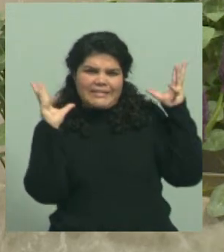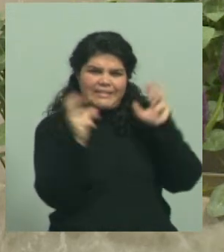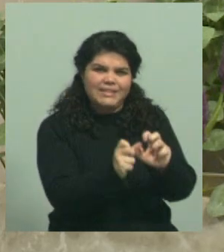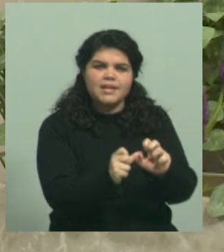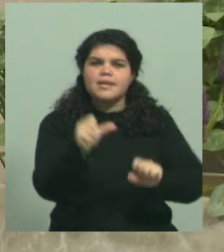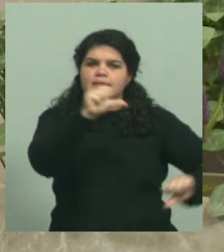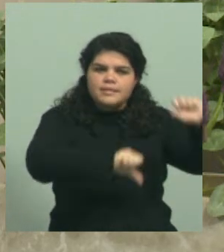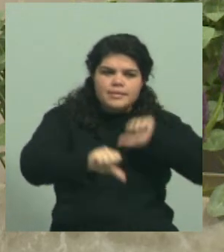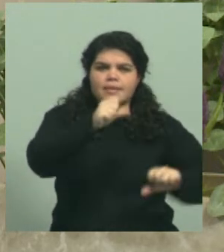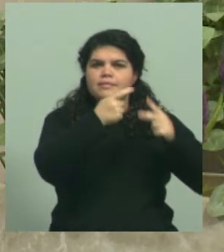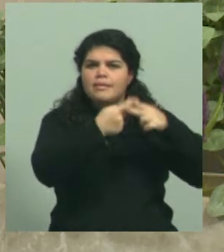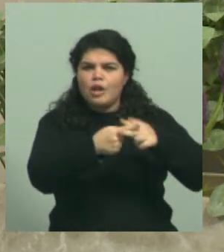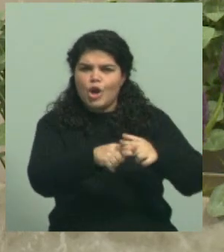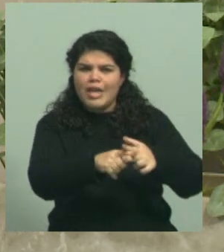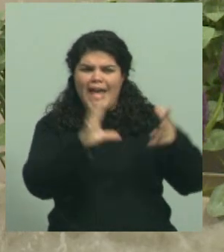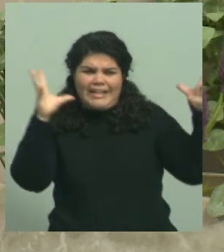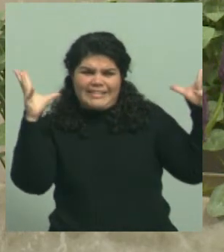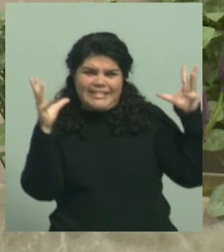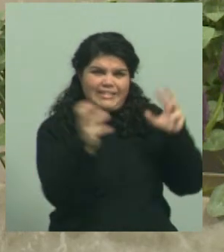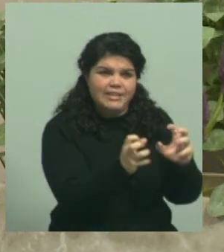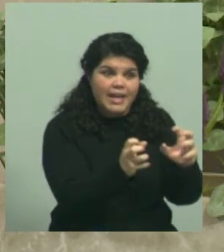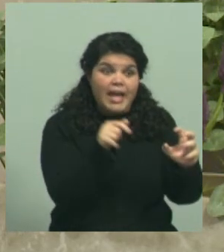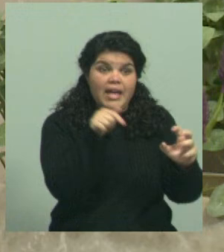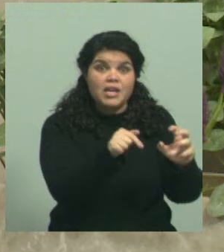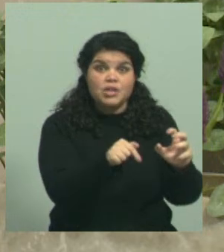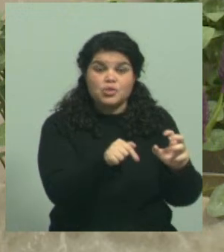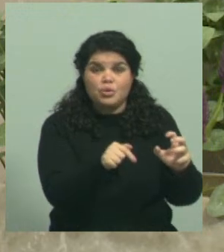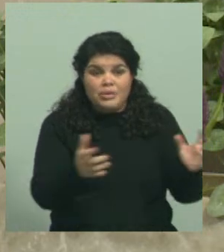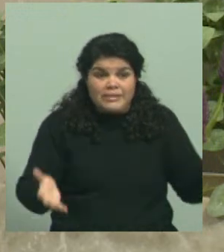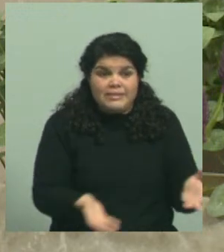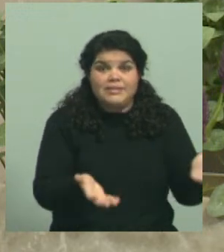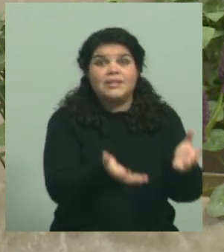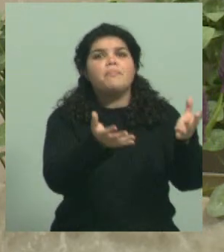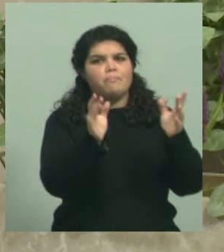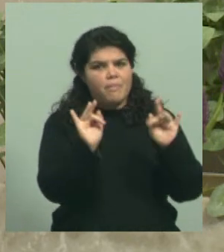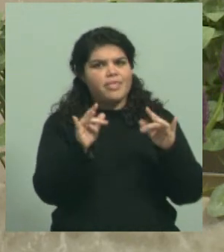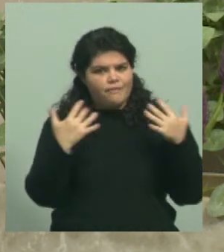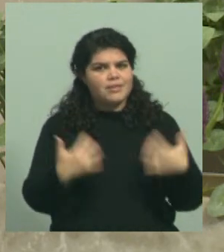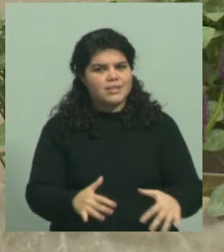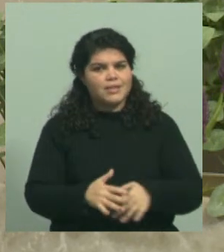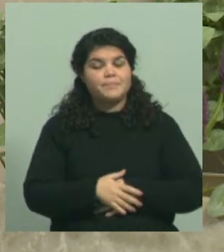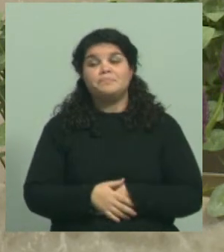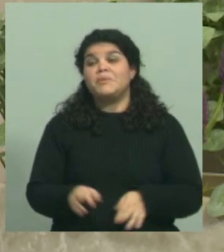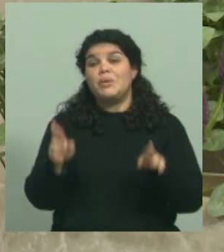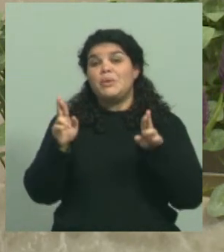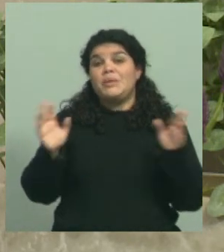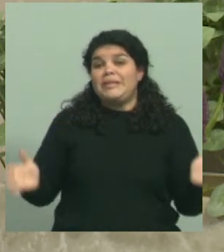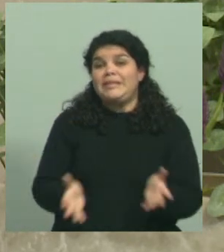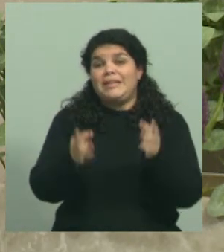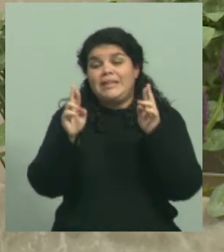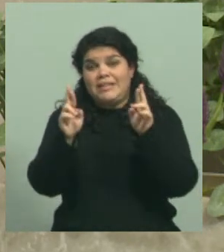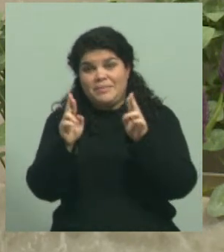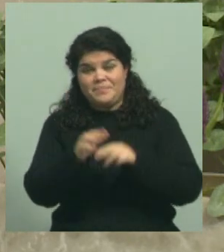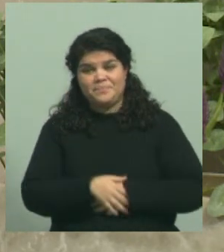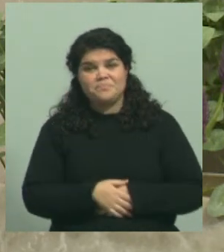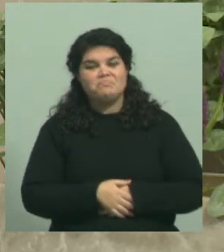muy difícil de recuperar, ¿no? Tal cual. Ojalá no suceda, ¿no? Alejandro, muchísimas gracias por esta charla y sobre todo para